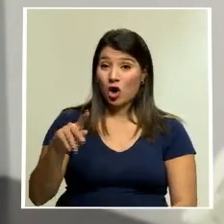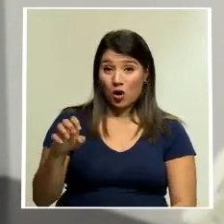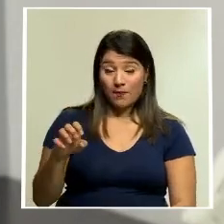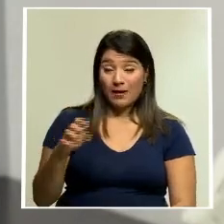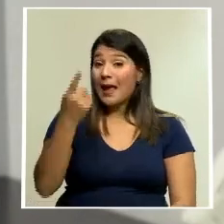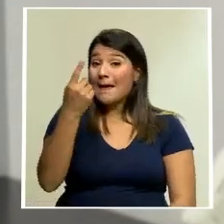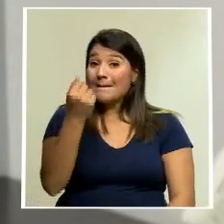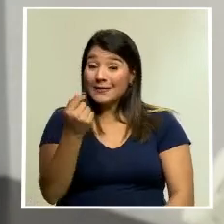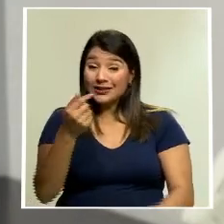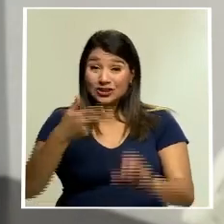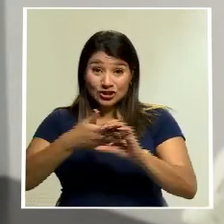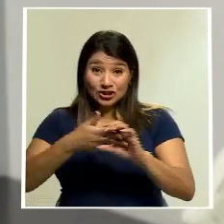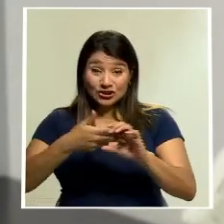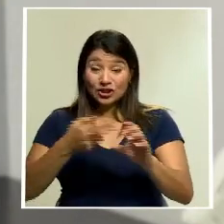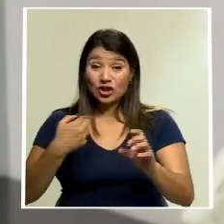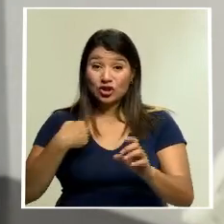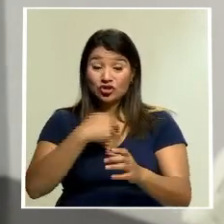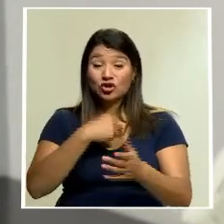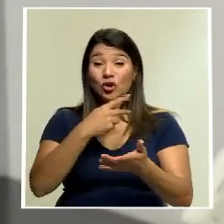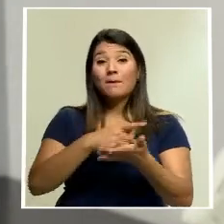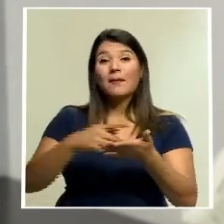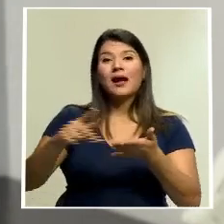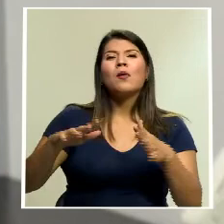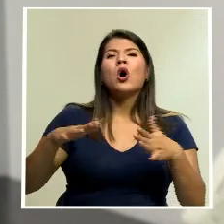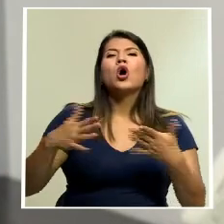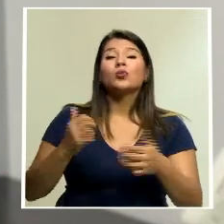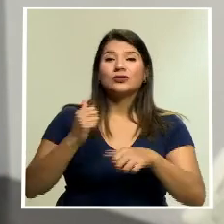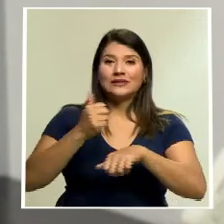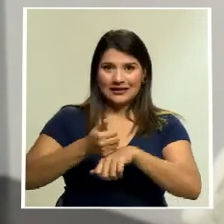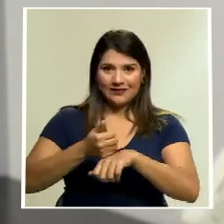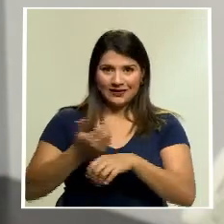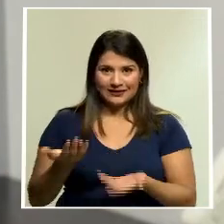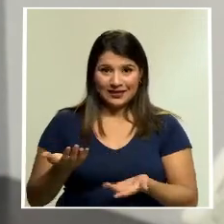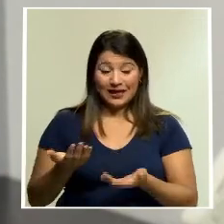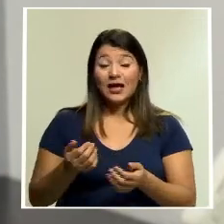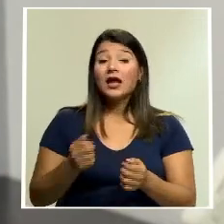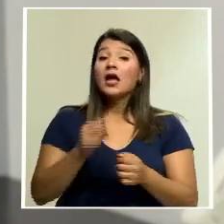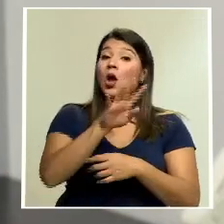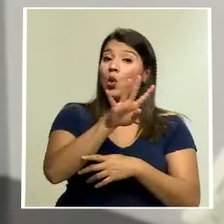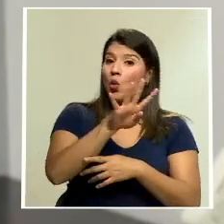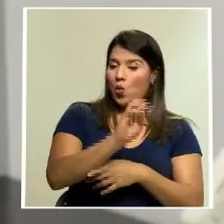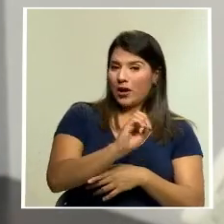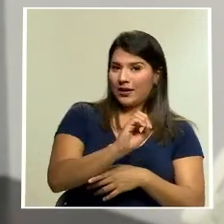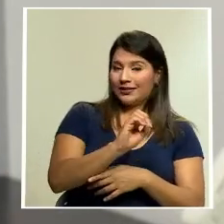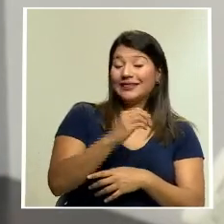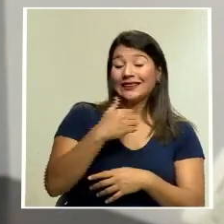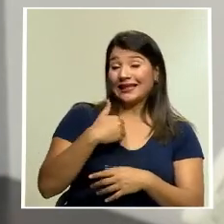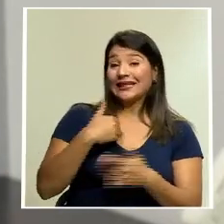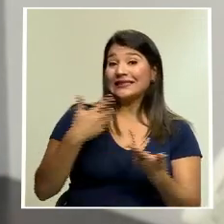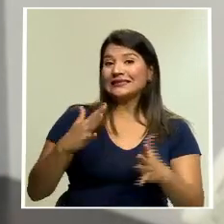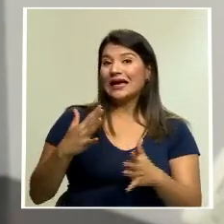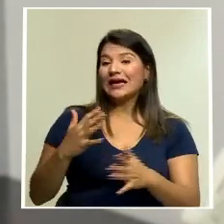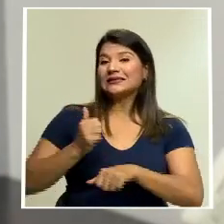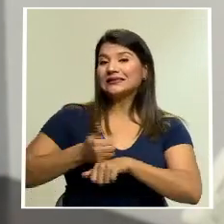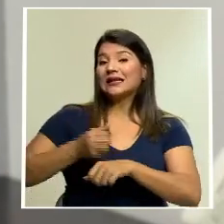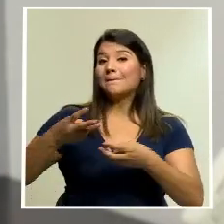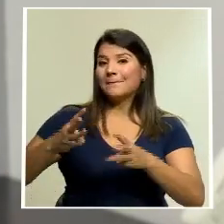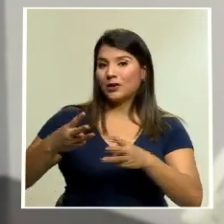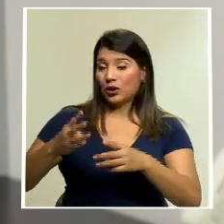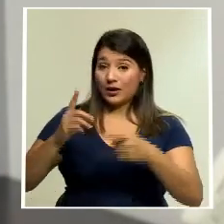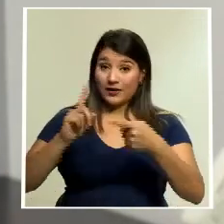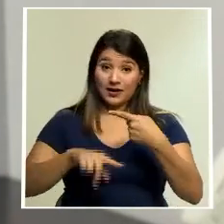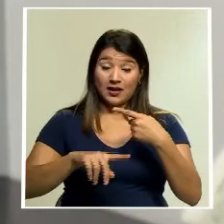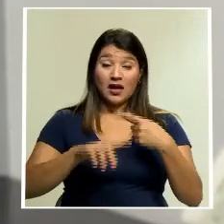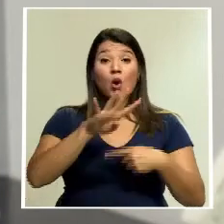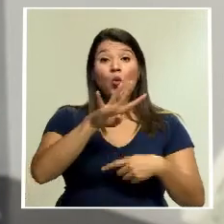que pagamos todos nosotros se establece en un 40% del valor, digamos, del